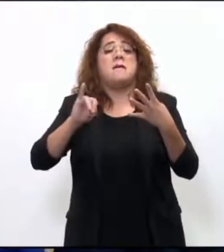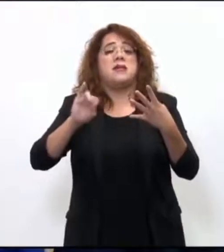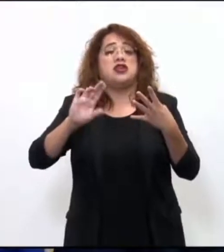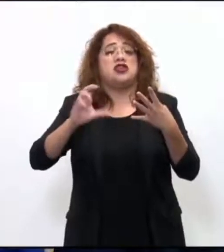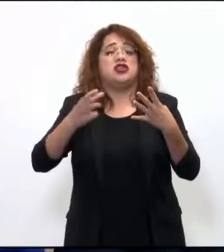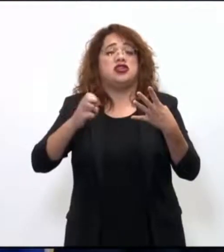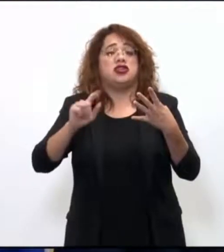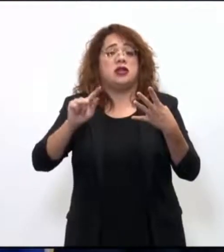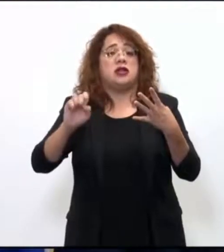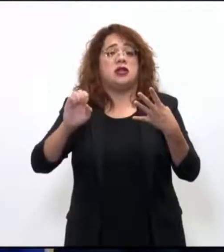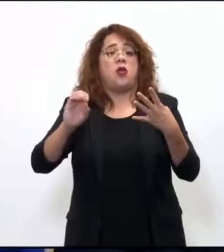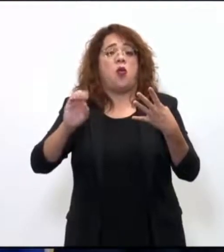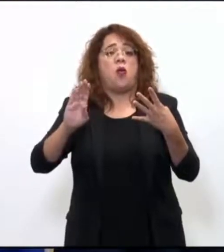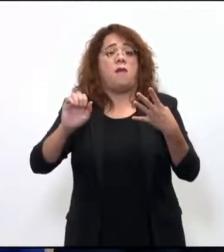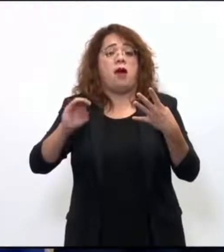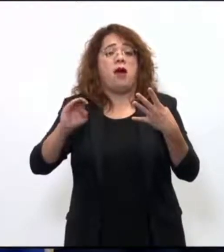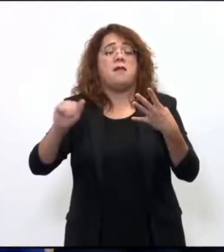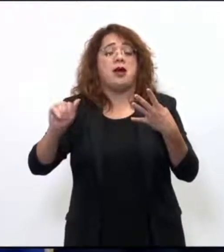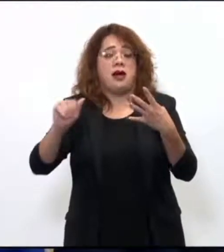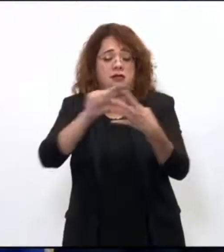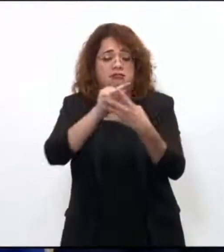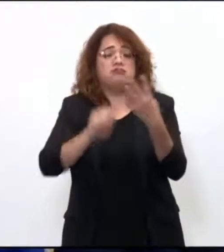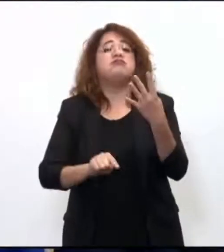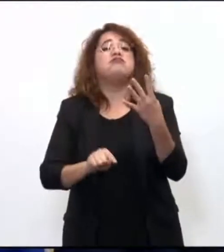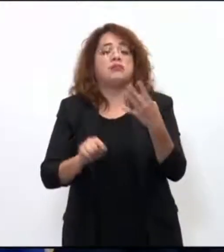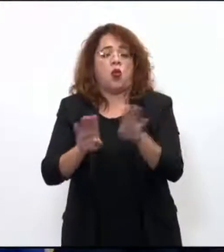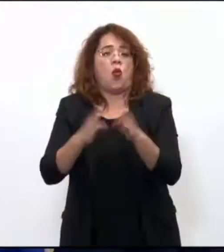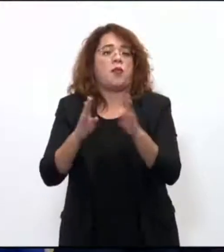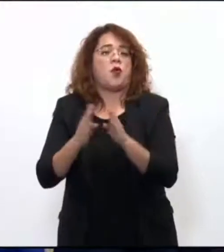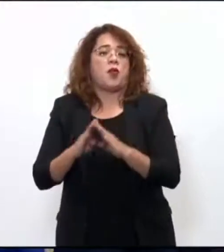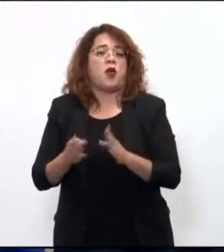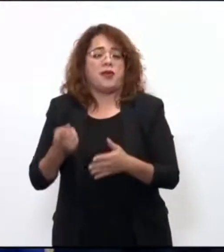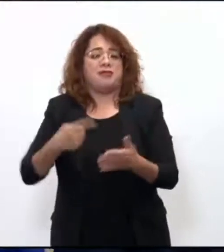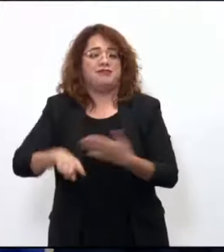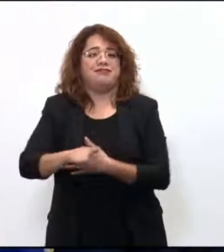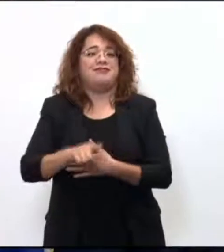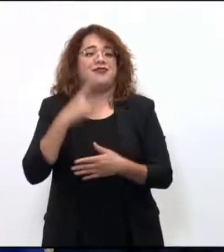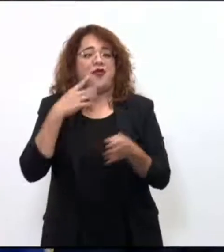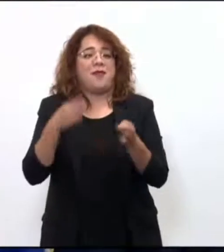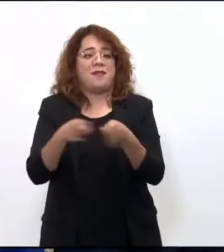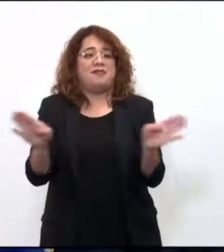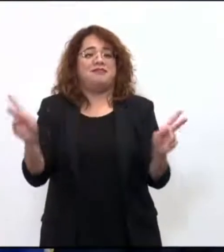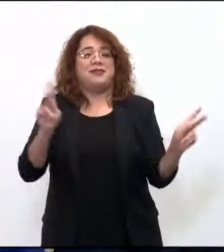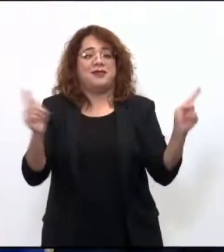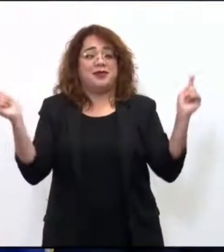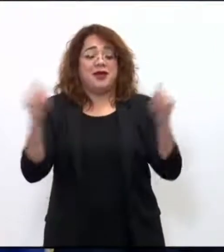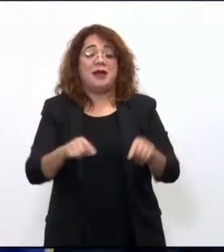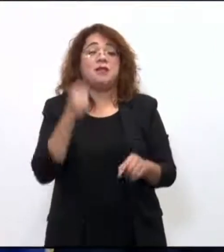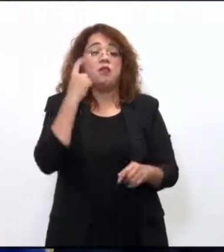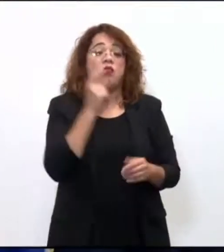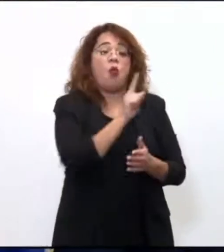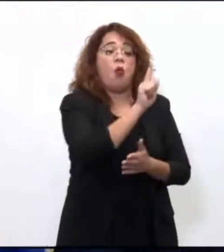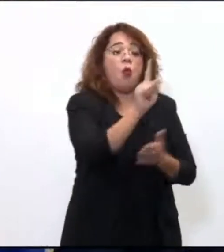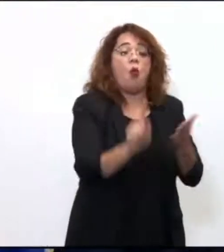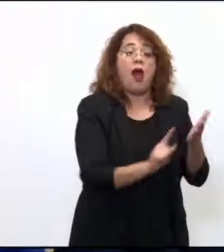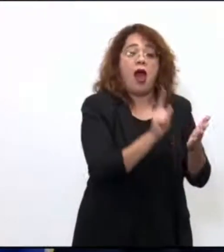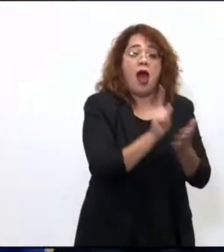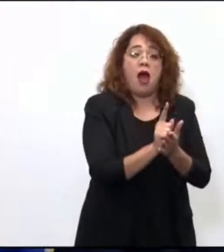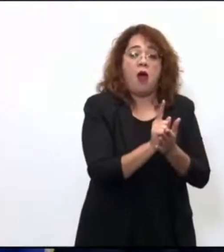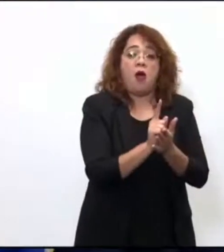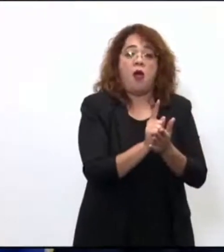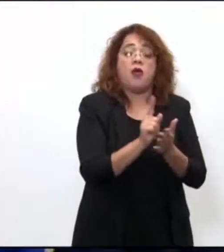al público para visitas de hasta 30 minutos. Para obtener más detalles sobre los días y